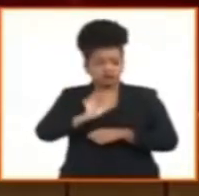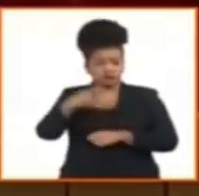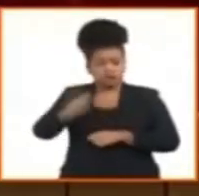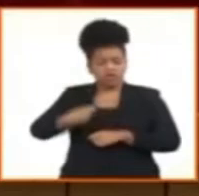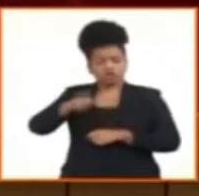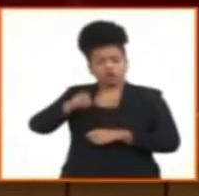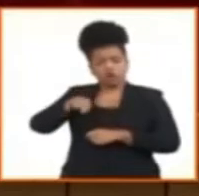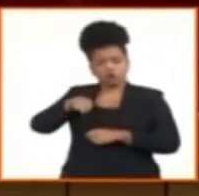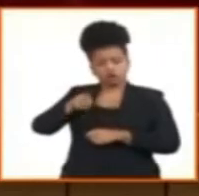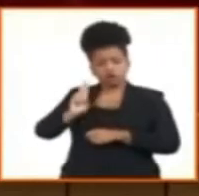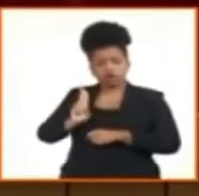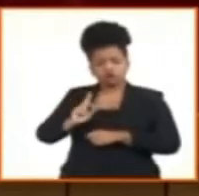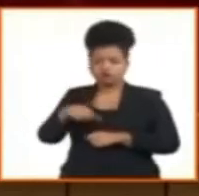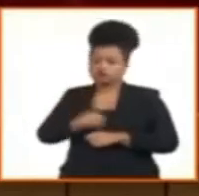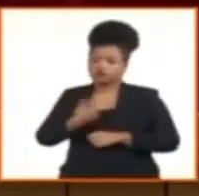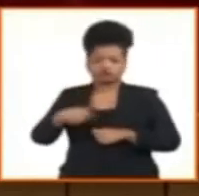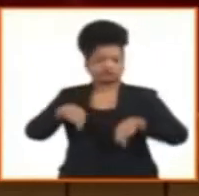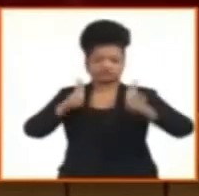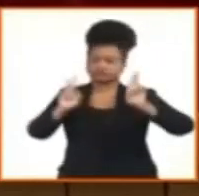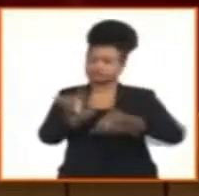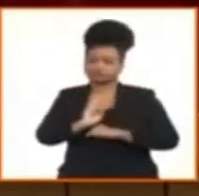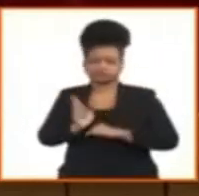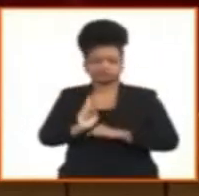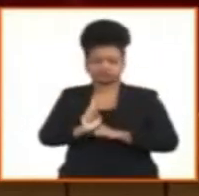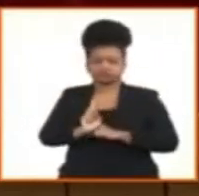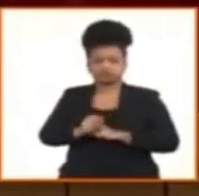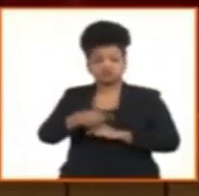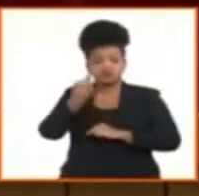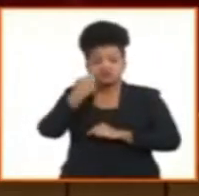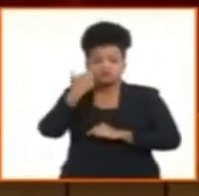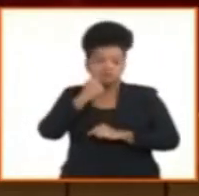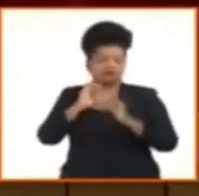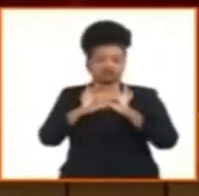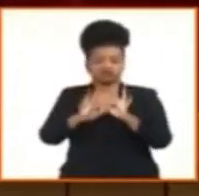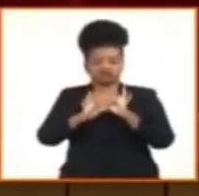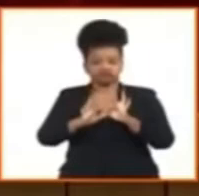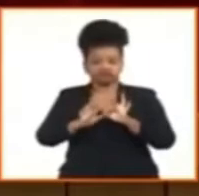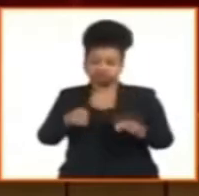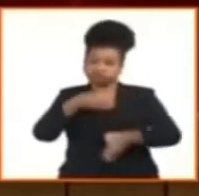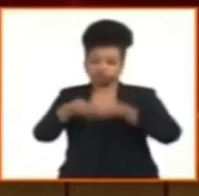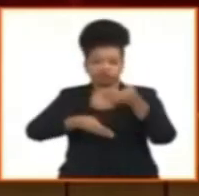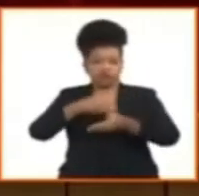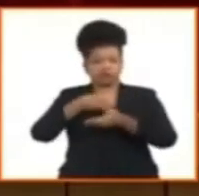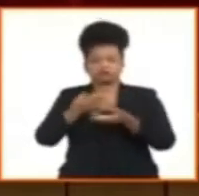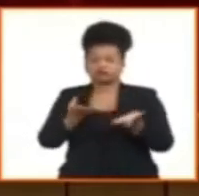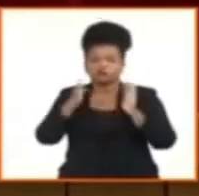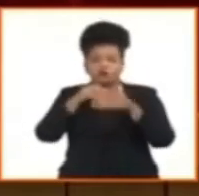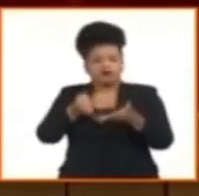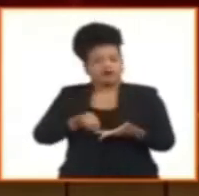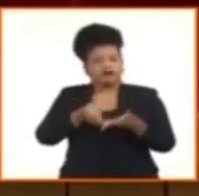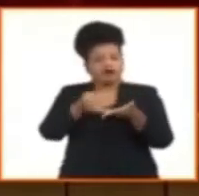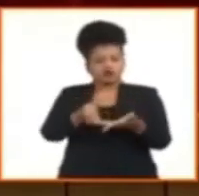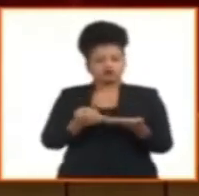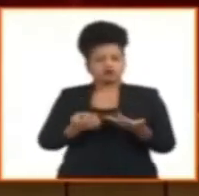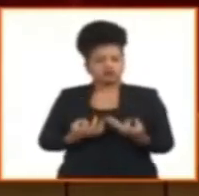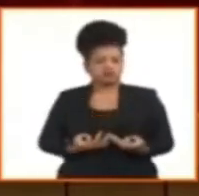que rechazamos firmemente, agravan notablemente la actual situación y no contribuyen en lo absoluto a lograr